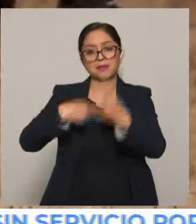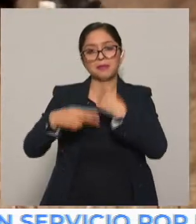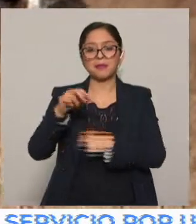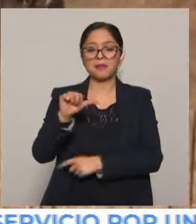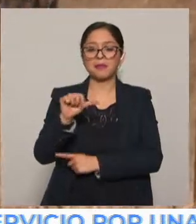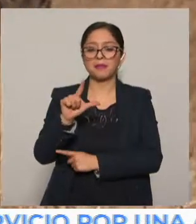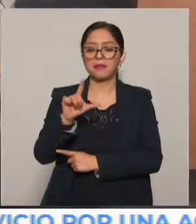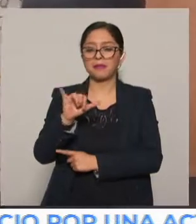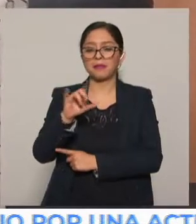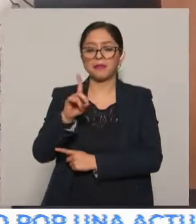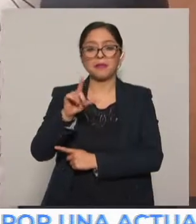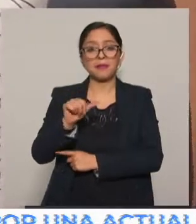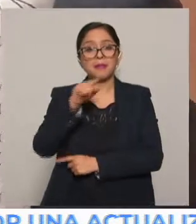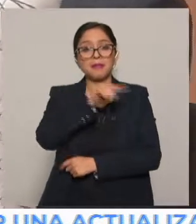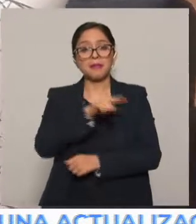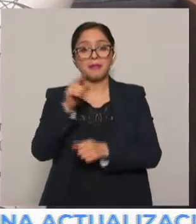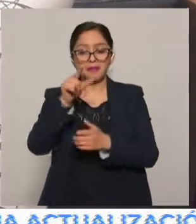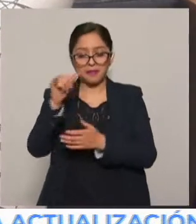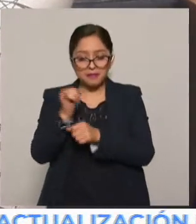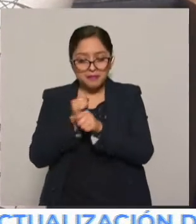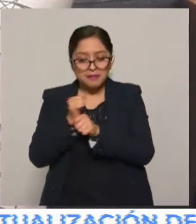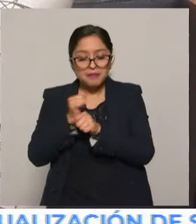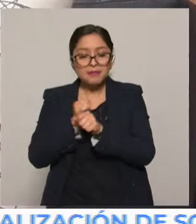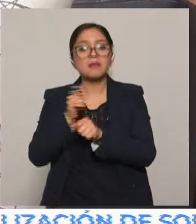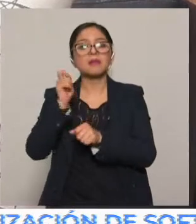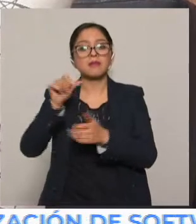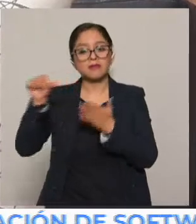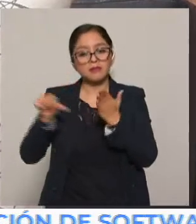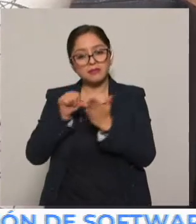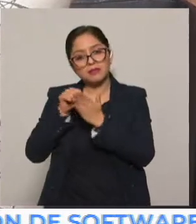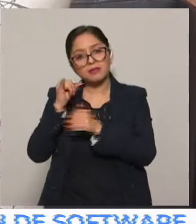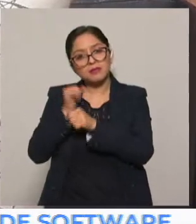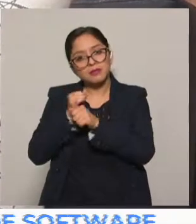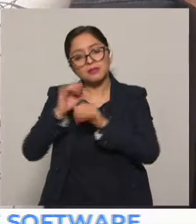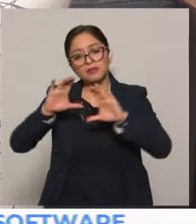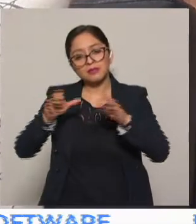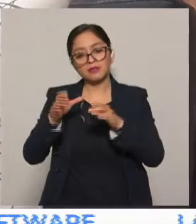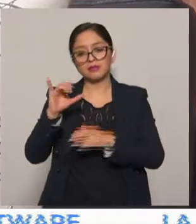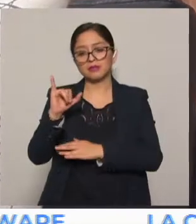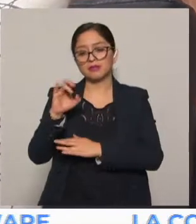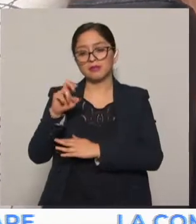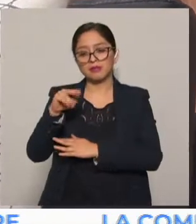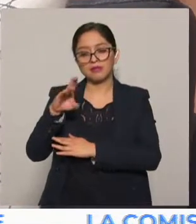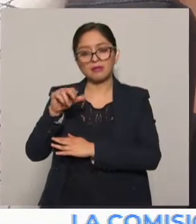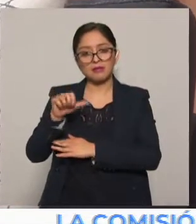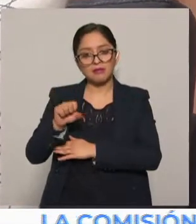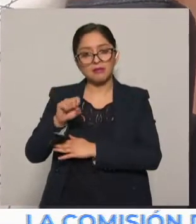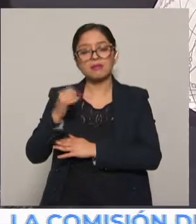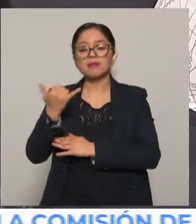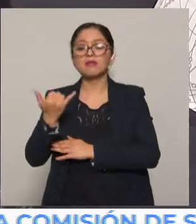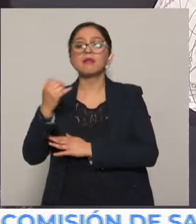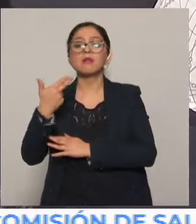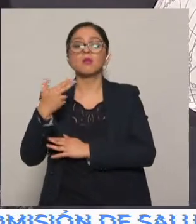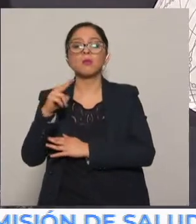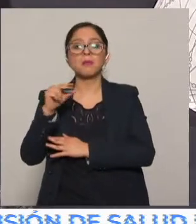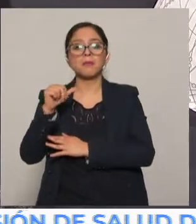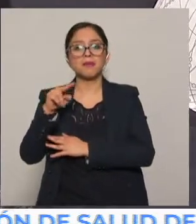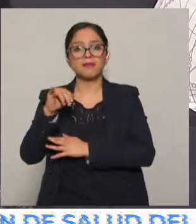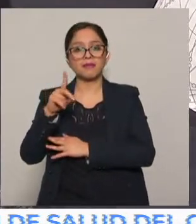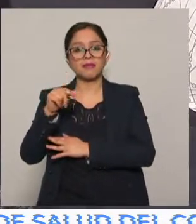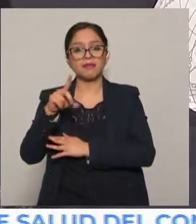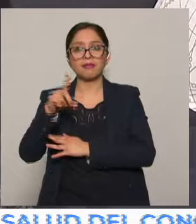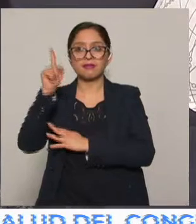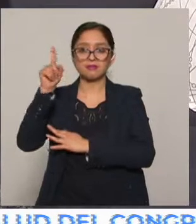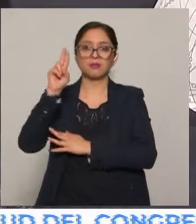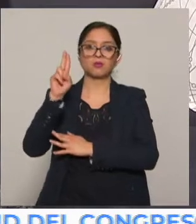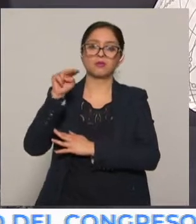Ella es investigadora del Centro de Investigaciones Interdisciplinarias en Ciencias y Humanidades de la UNAM. Aleida, muchísimas gracias por visitarnos en esta mañana. Un